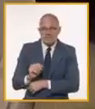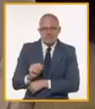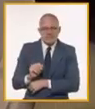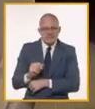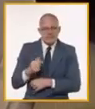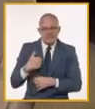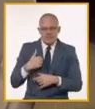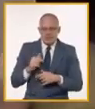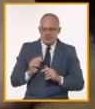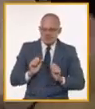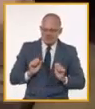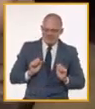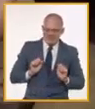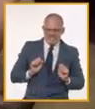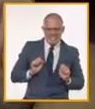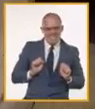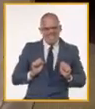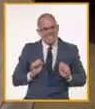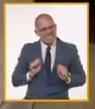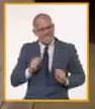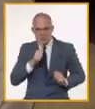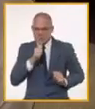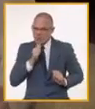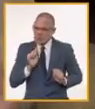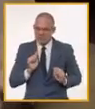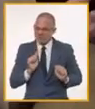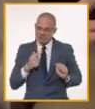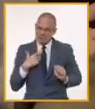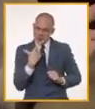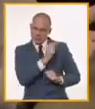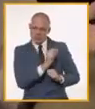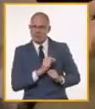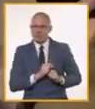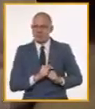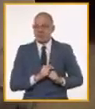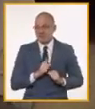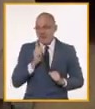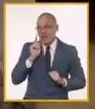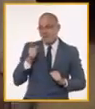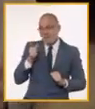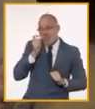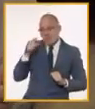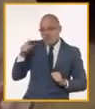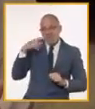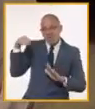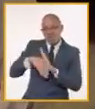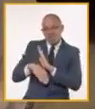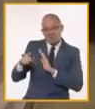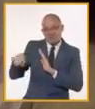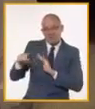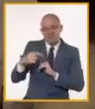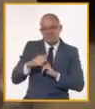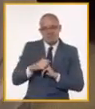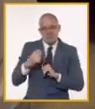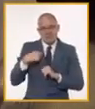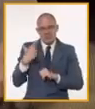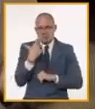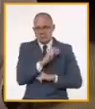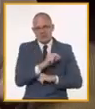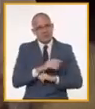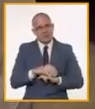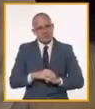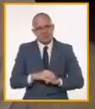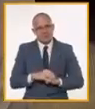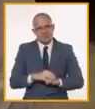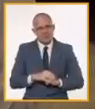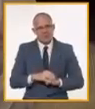acaba mal. Acabó mal, claro, pero yo tenía que ir. Cuando yo vi los cielos abiertos, cuando viene